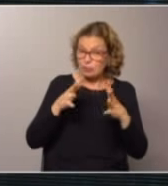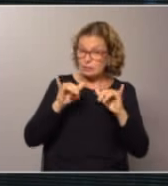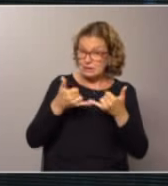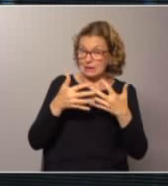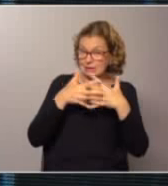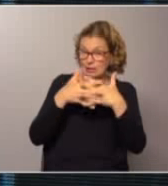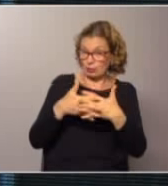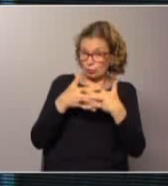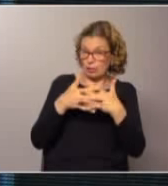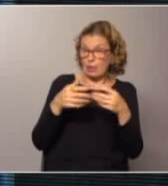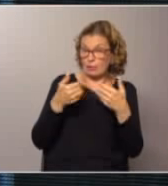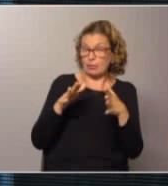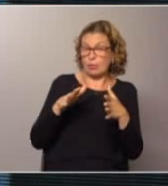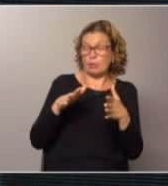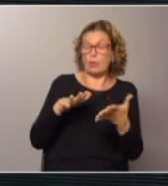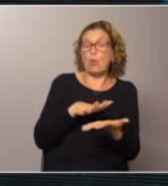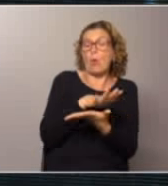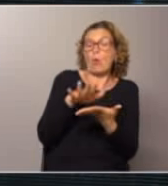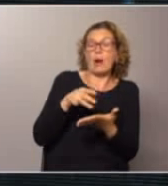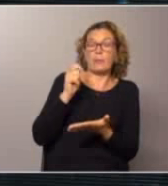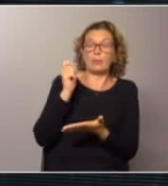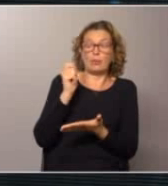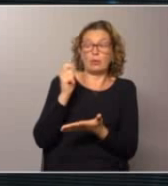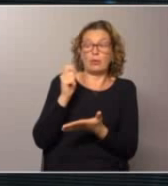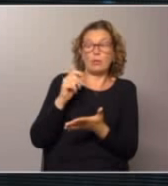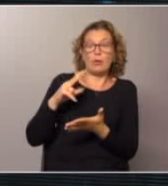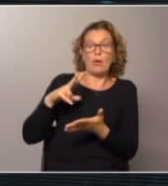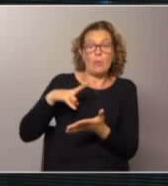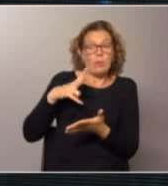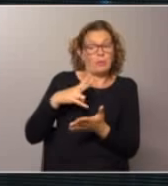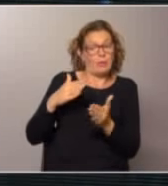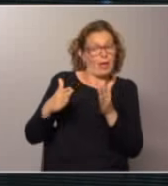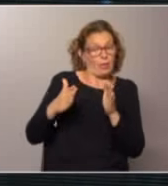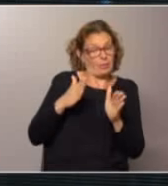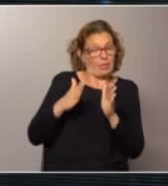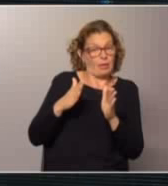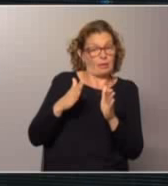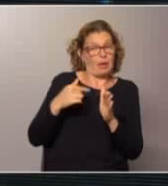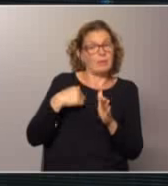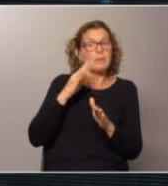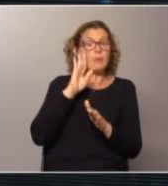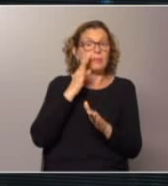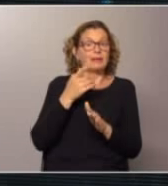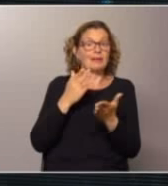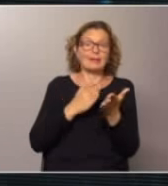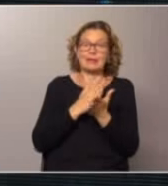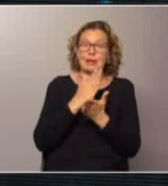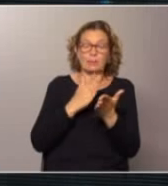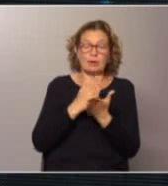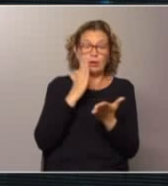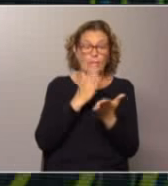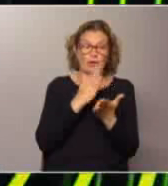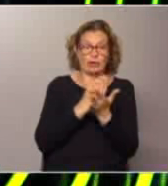estamos en un espacio público mediado por privados nada más no y yo a mí me parece que van siempre la ponderación de derechos